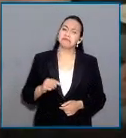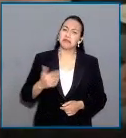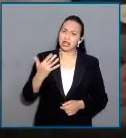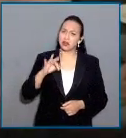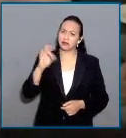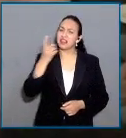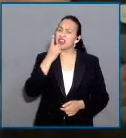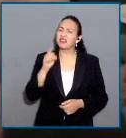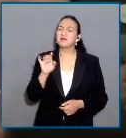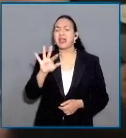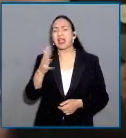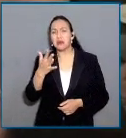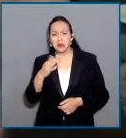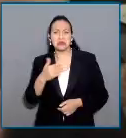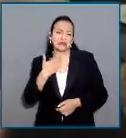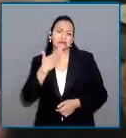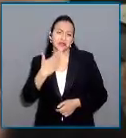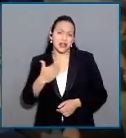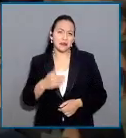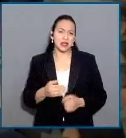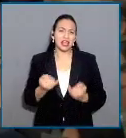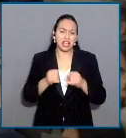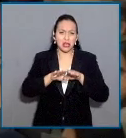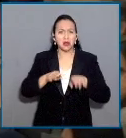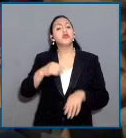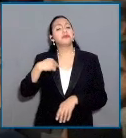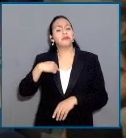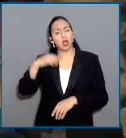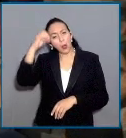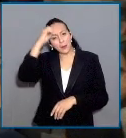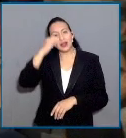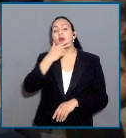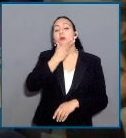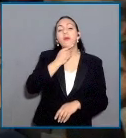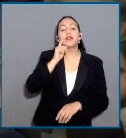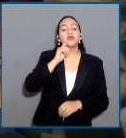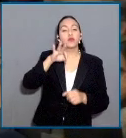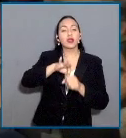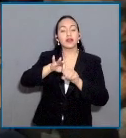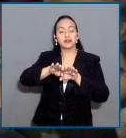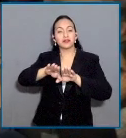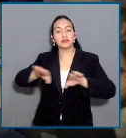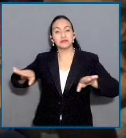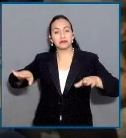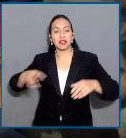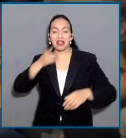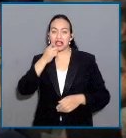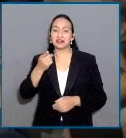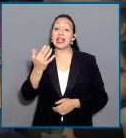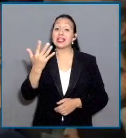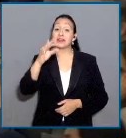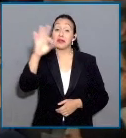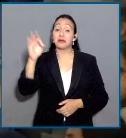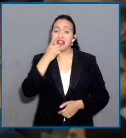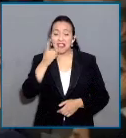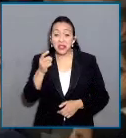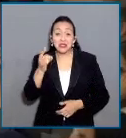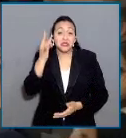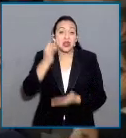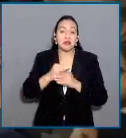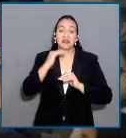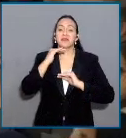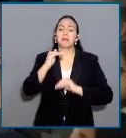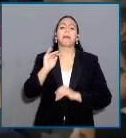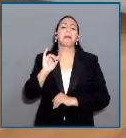el funcionamiento de la democracia, según la última encuesta de Latinobarómetro. Para el canal del Poder Judicial de la Federación, Juan